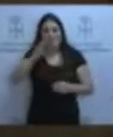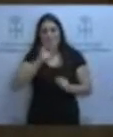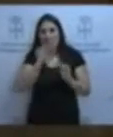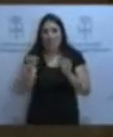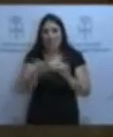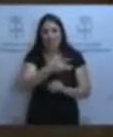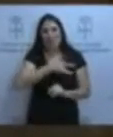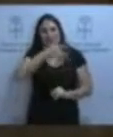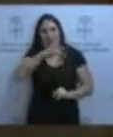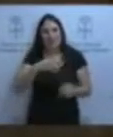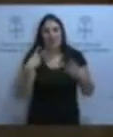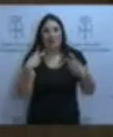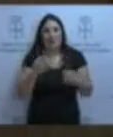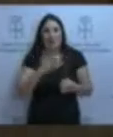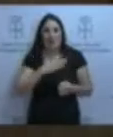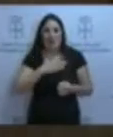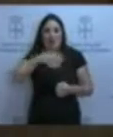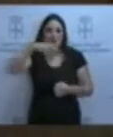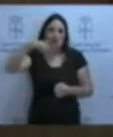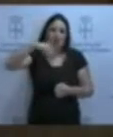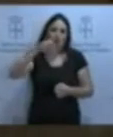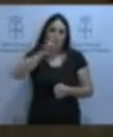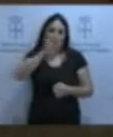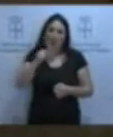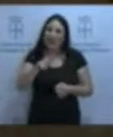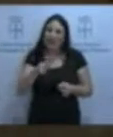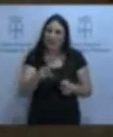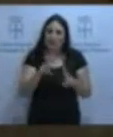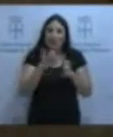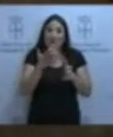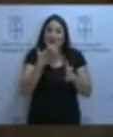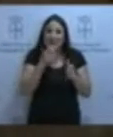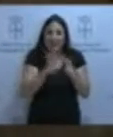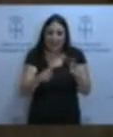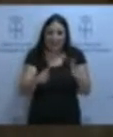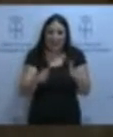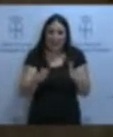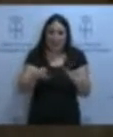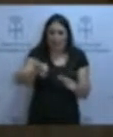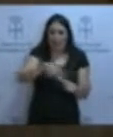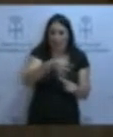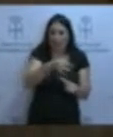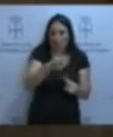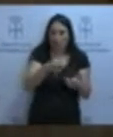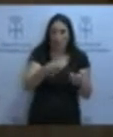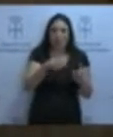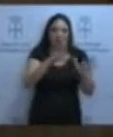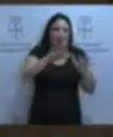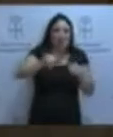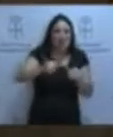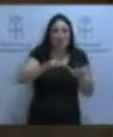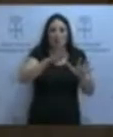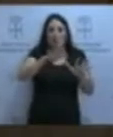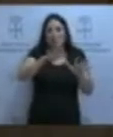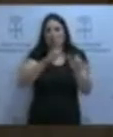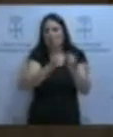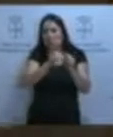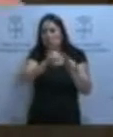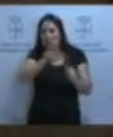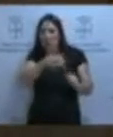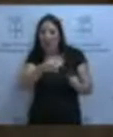Montoro. Y esto es tremendo, ¿no? Si falsificas una tarjeta de crédito y robas 10.000 o 20.000 euros, vas varios años a la cárcel. Pero